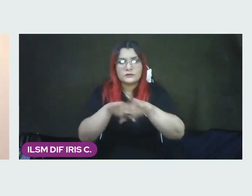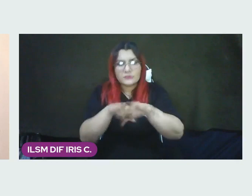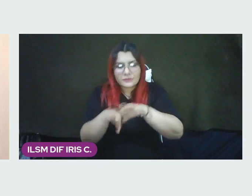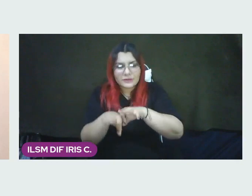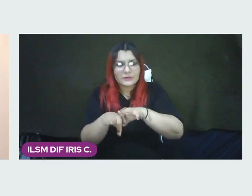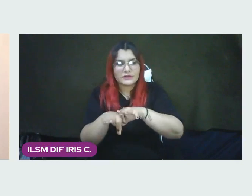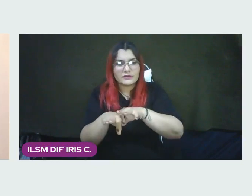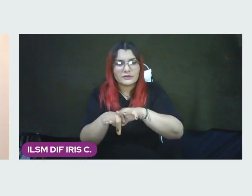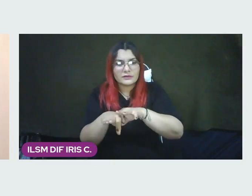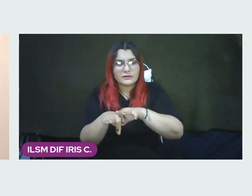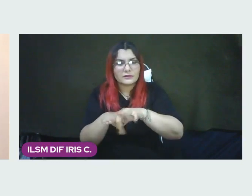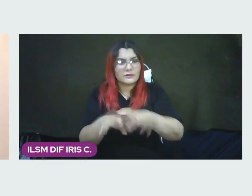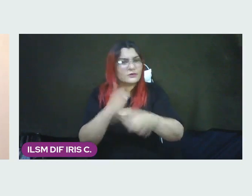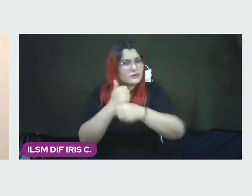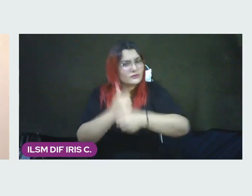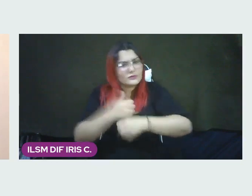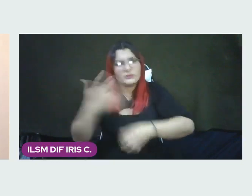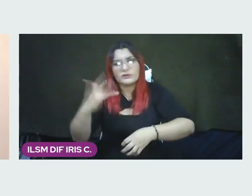sufrir.